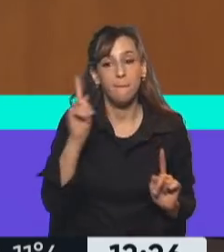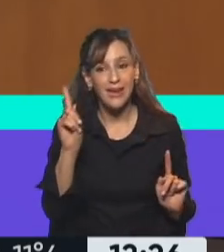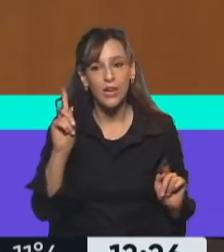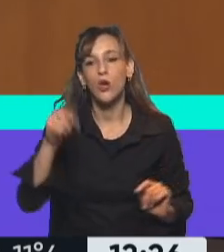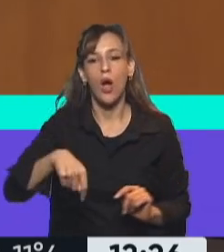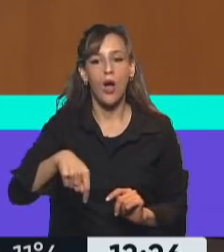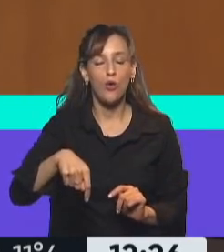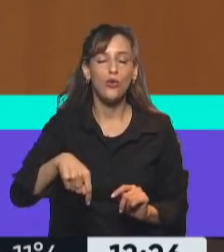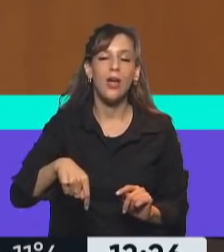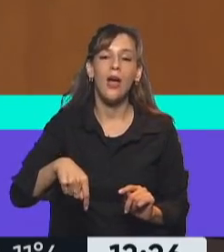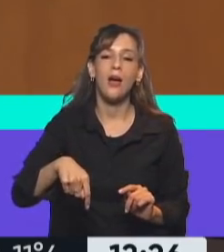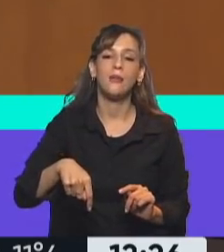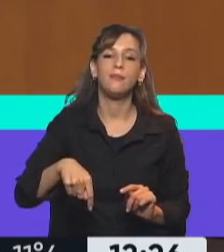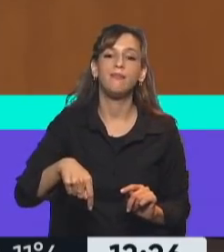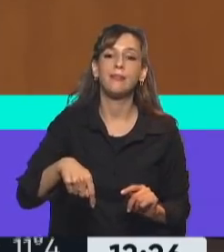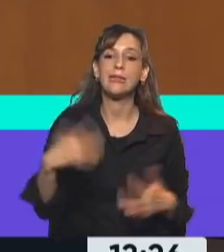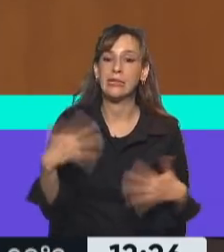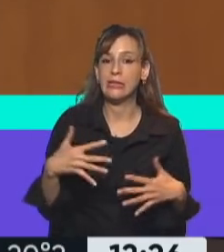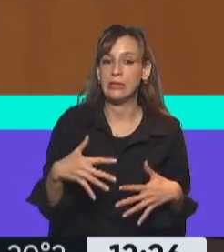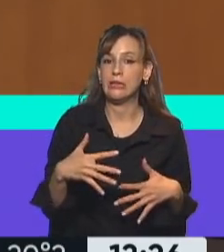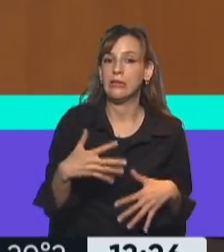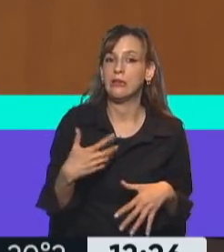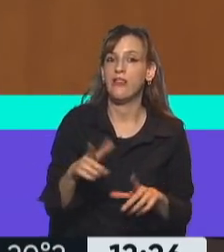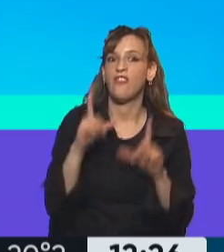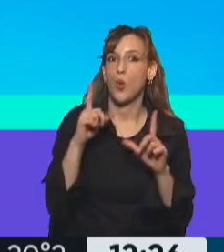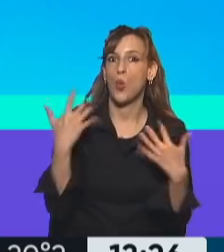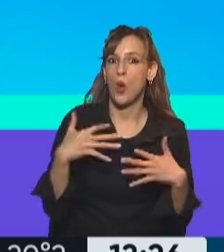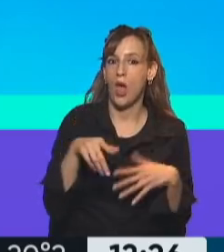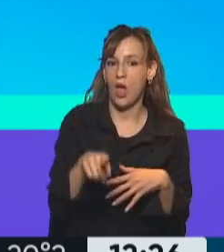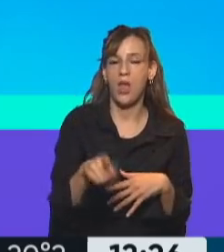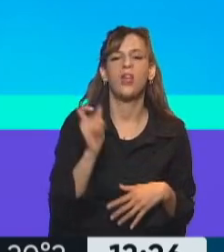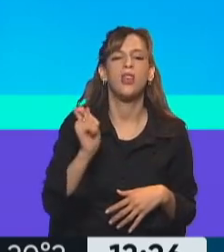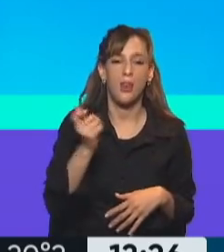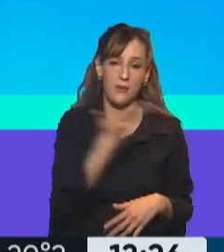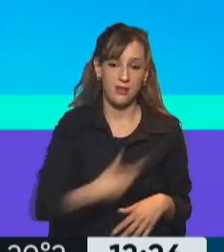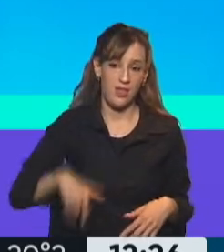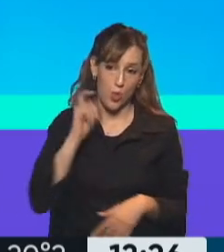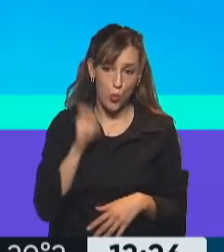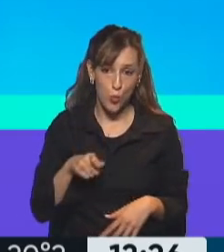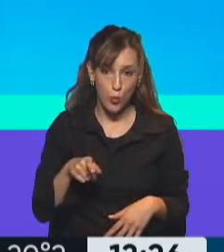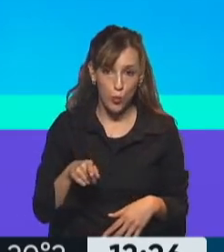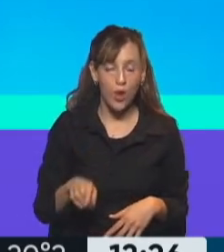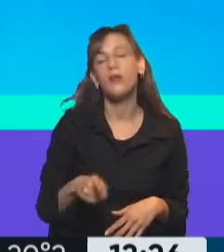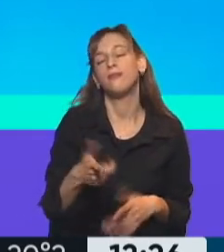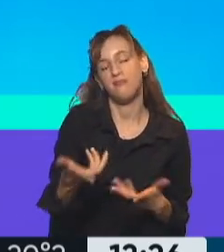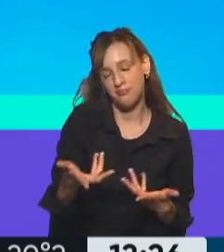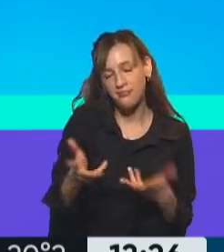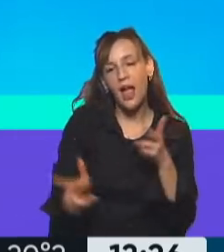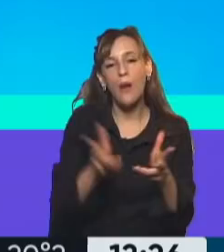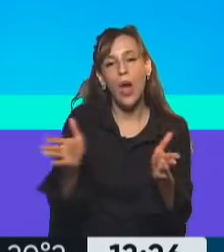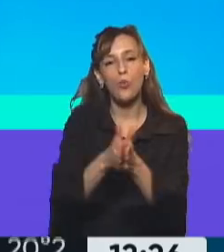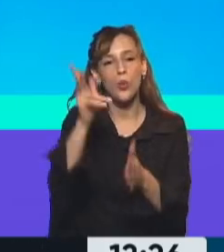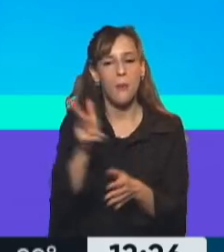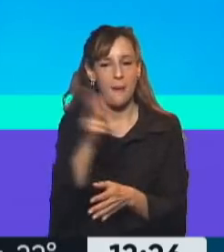muy importante en este conflicto que habló precisamente con el presidente ucraniano. Exactamente, hablamos del Papa, pero previamente